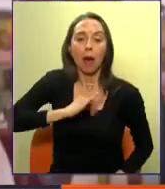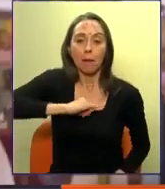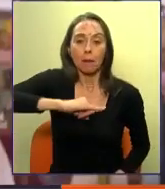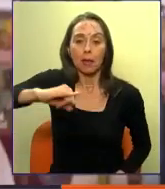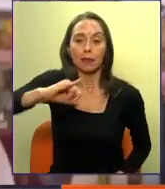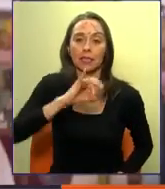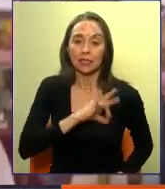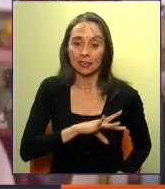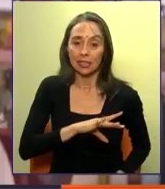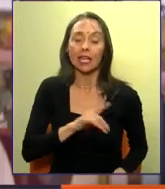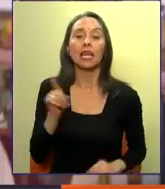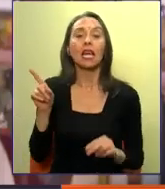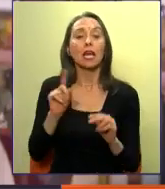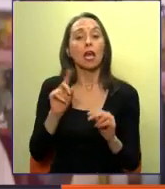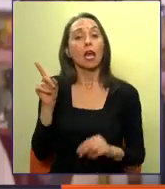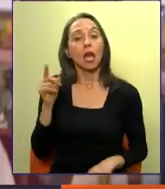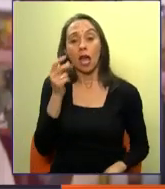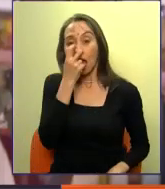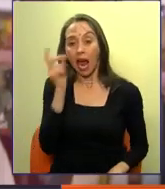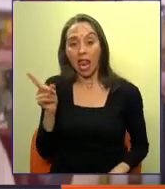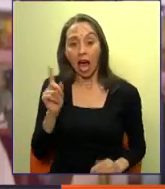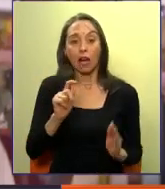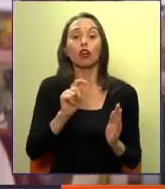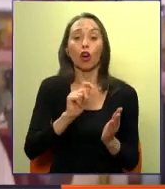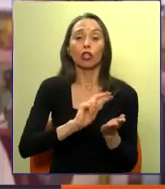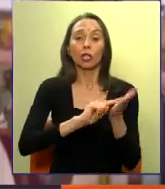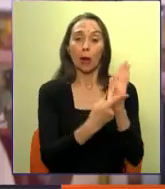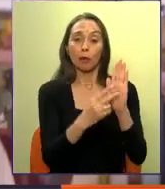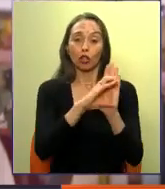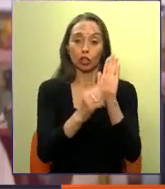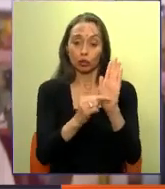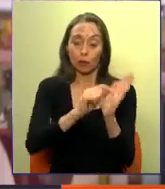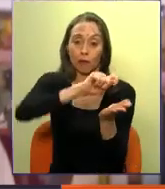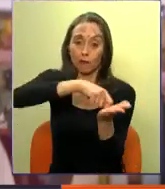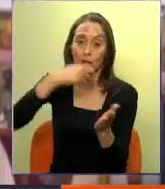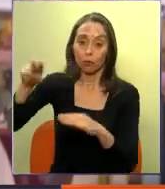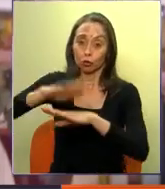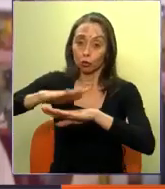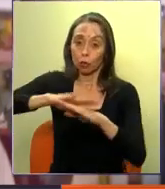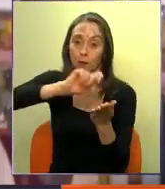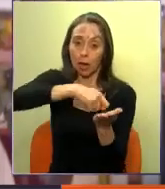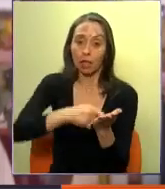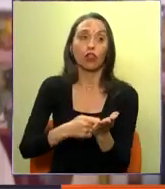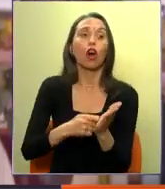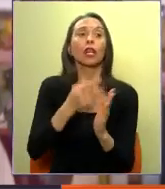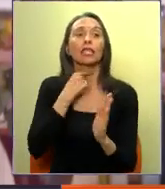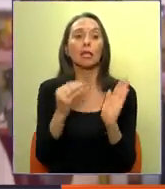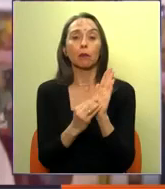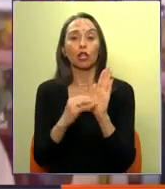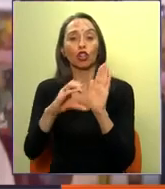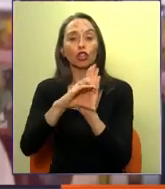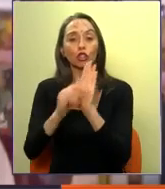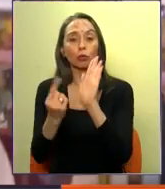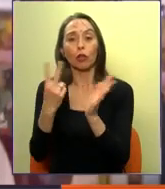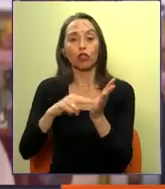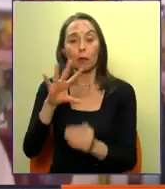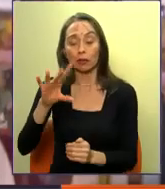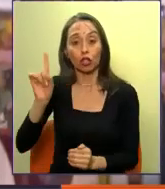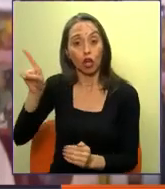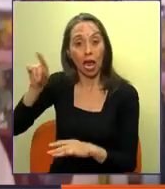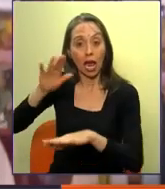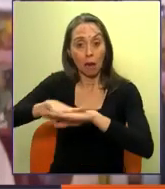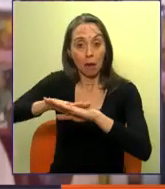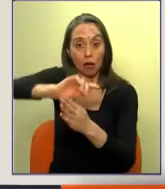la reforma de Ricardo Lagos, que firmó la Constitución como propia, o sea, quiso llamarle la Constitución del 2005, no resultó, pero la firmó como una